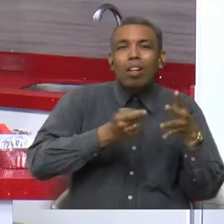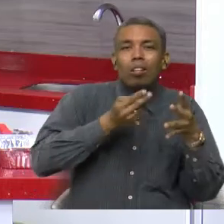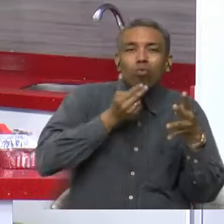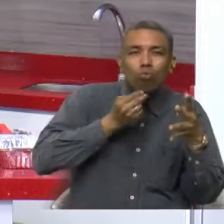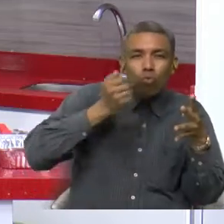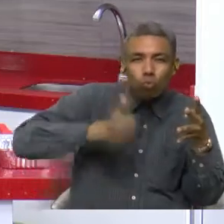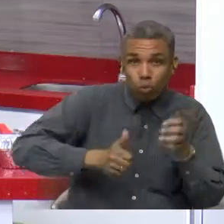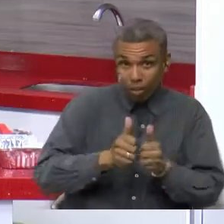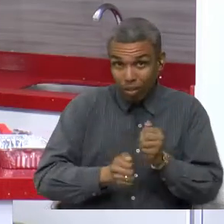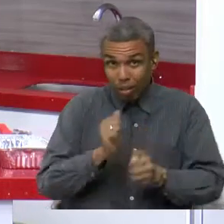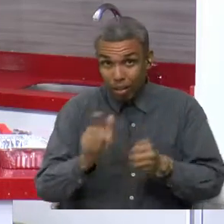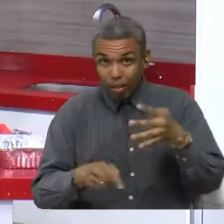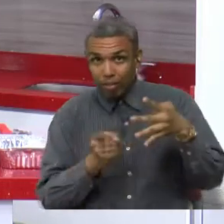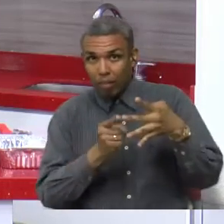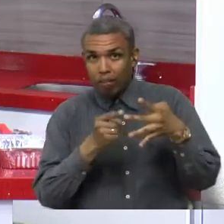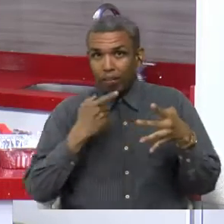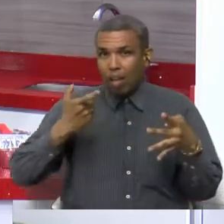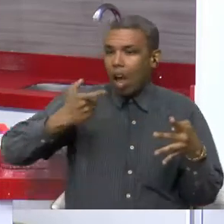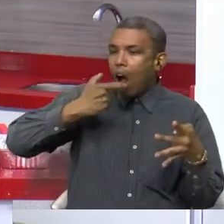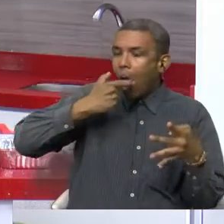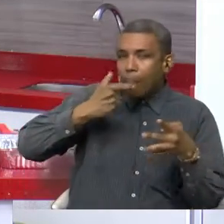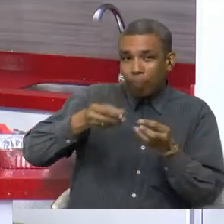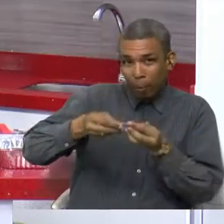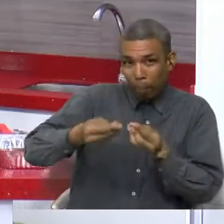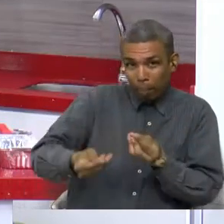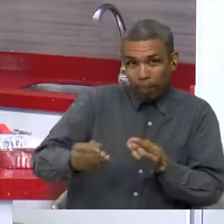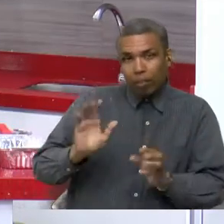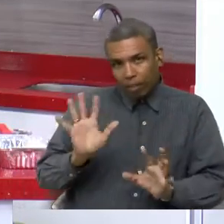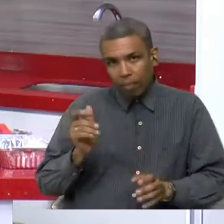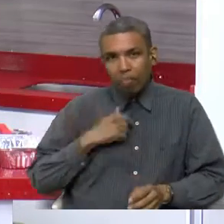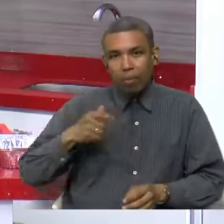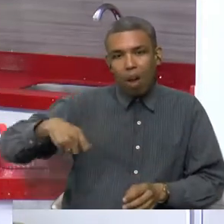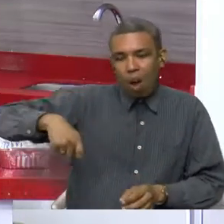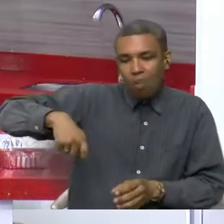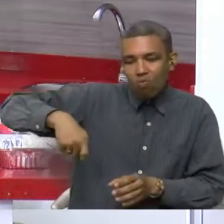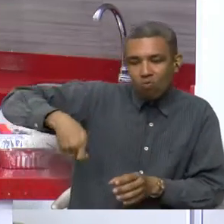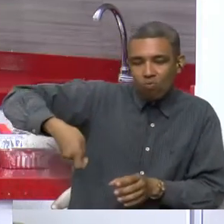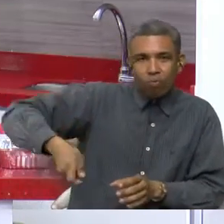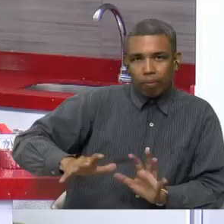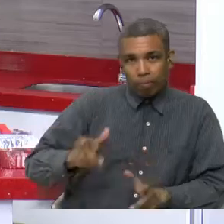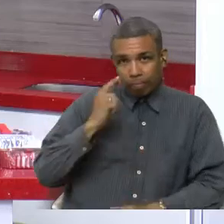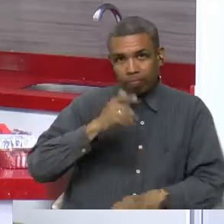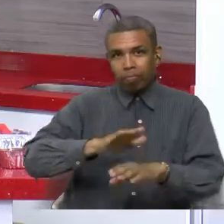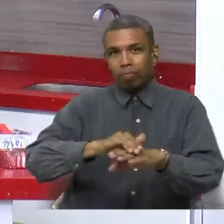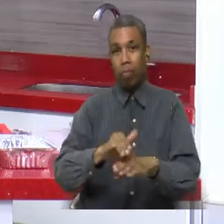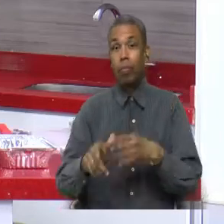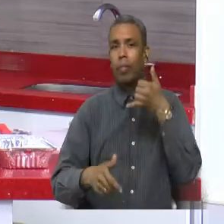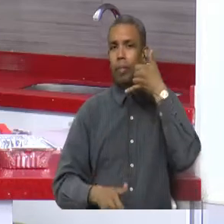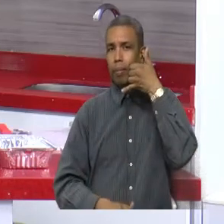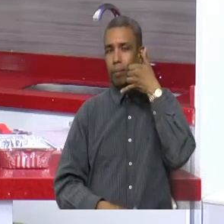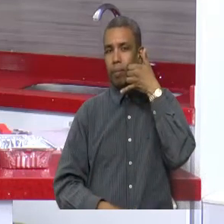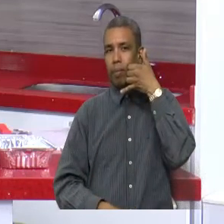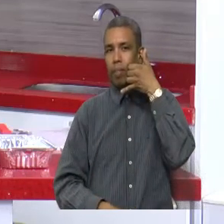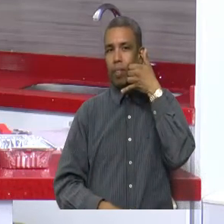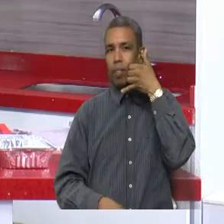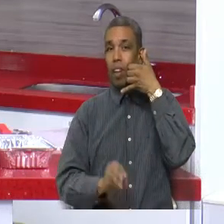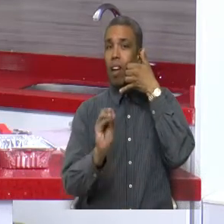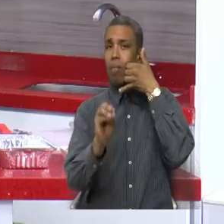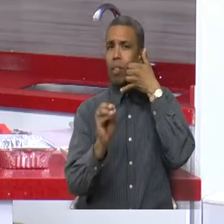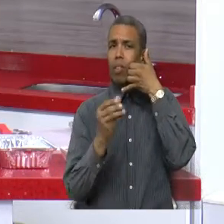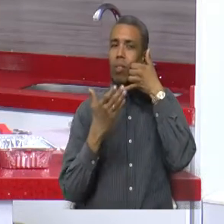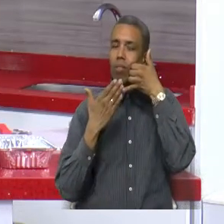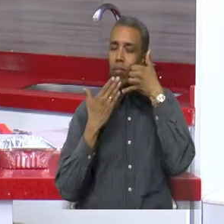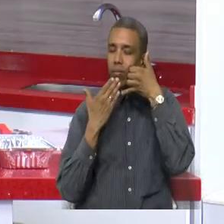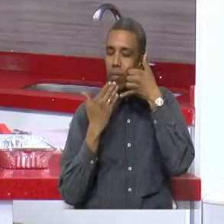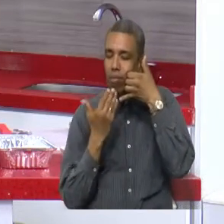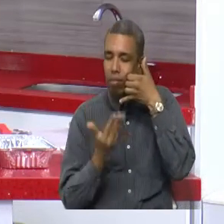ducal. Así, suavecito. Muy sencillo. Ah, bueno, también para felicitarlos por estas comidas tan deliciosas.